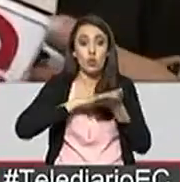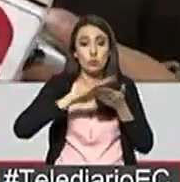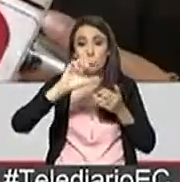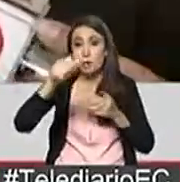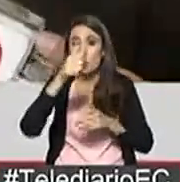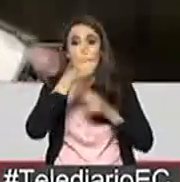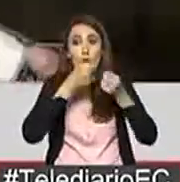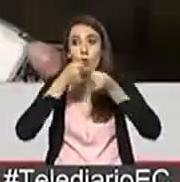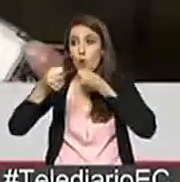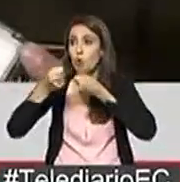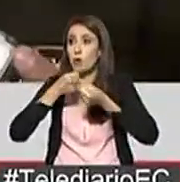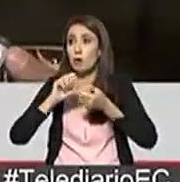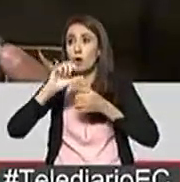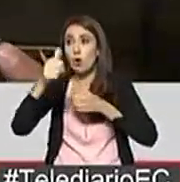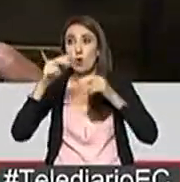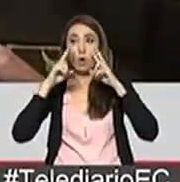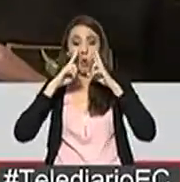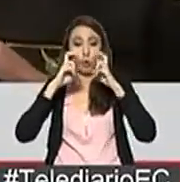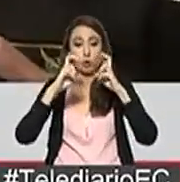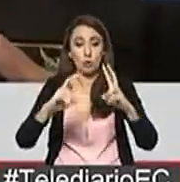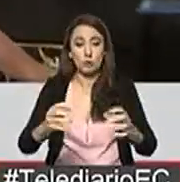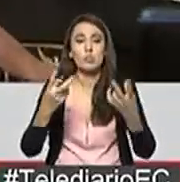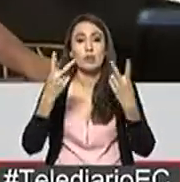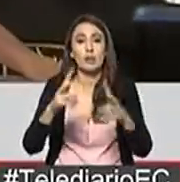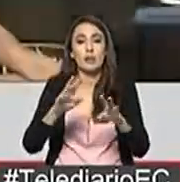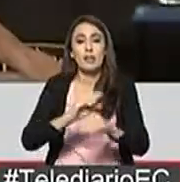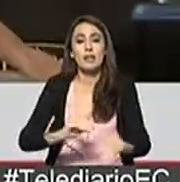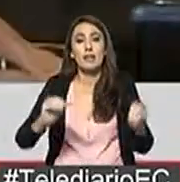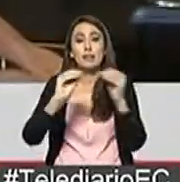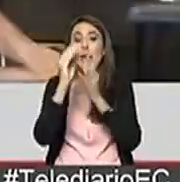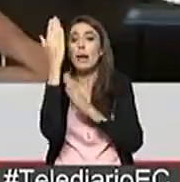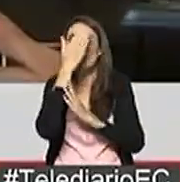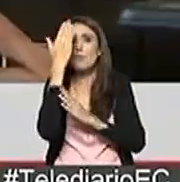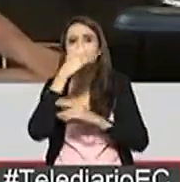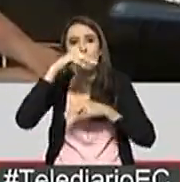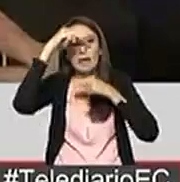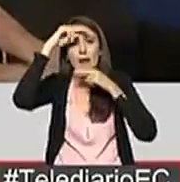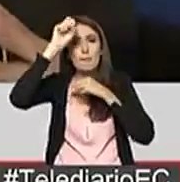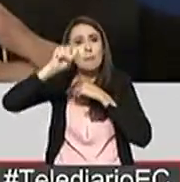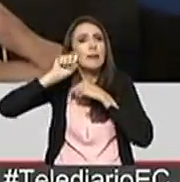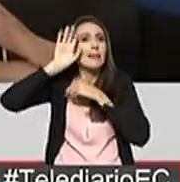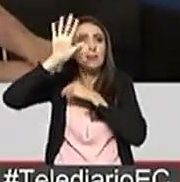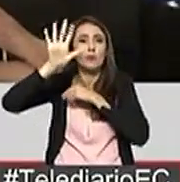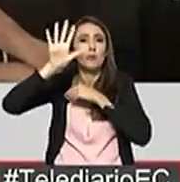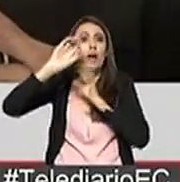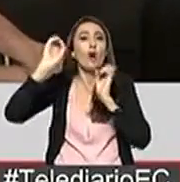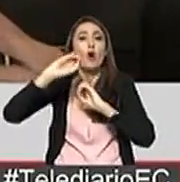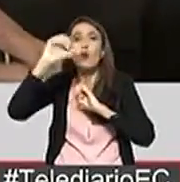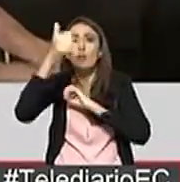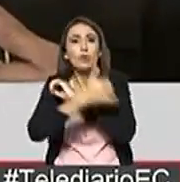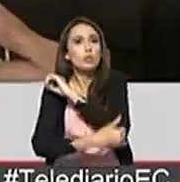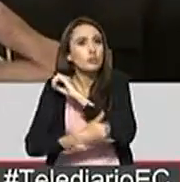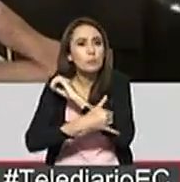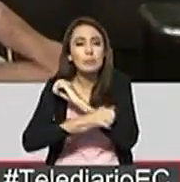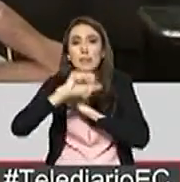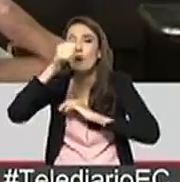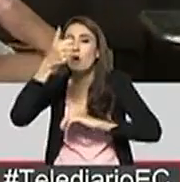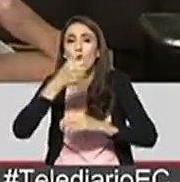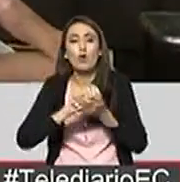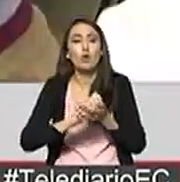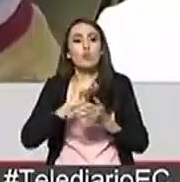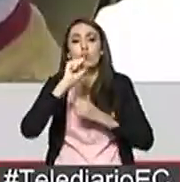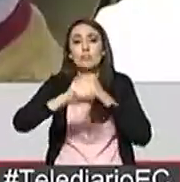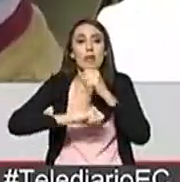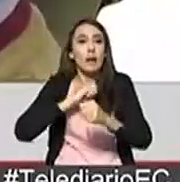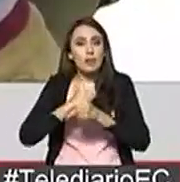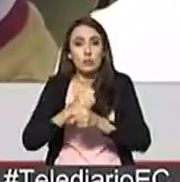en cambio, nos gustaría revisarlos para mostrarles que eran imágenes de películas, que eran imágenes de años anteriores, que eran uniformes de policías de otros